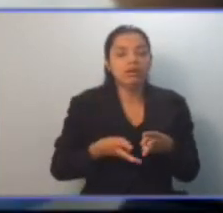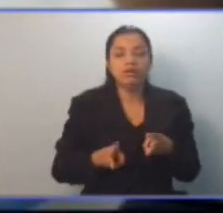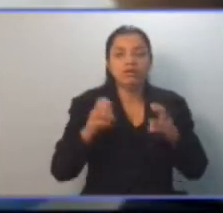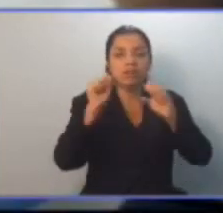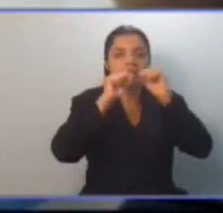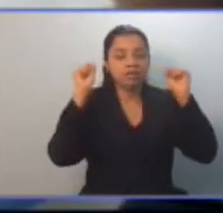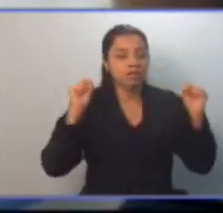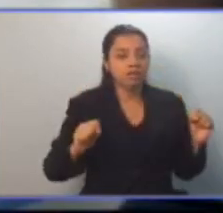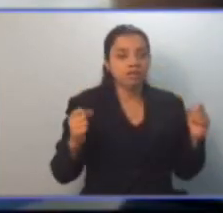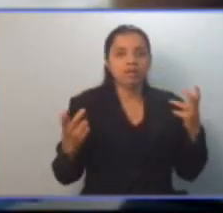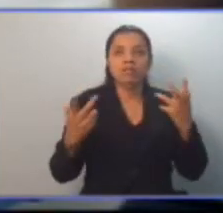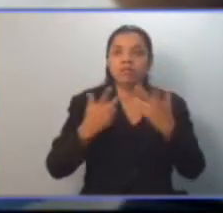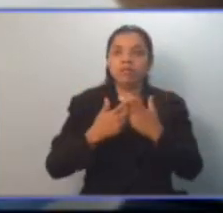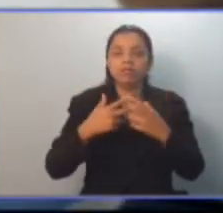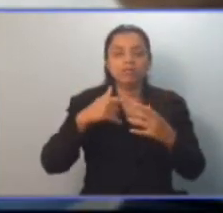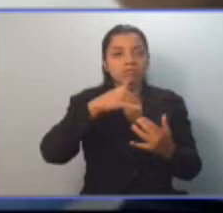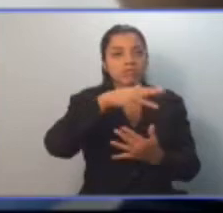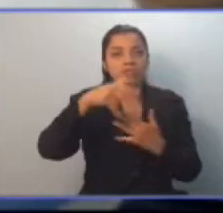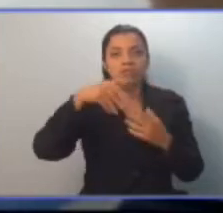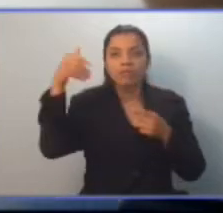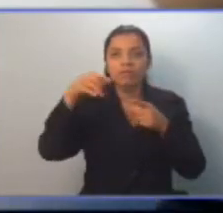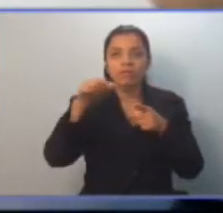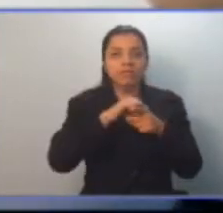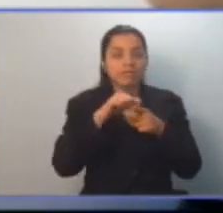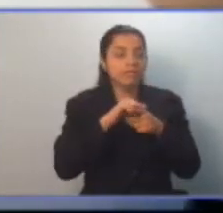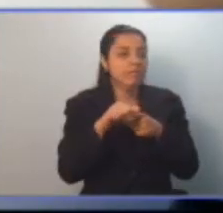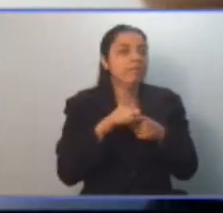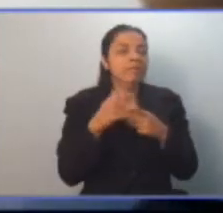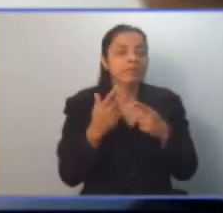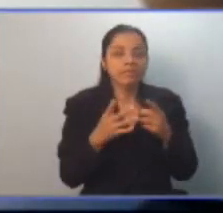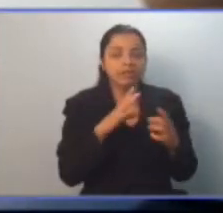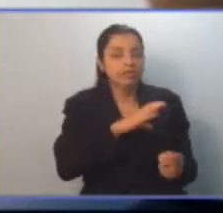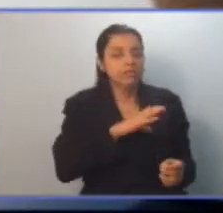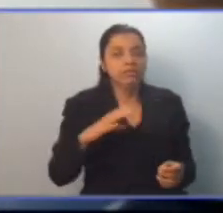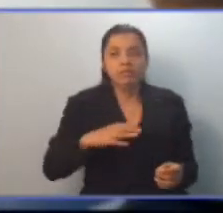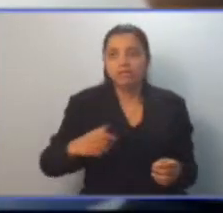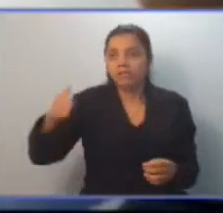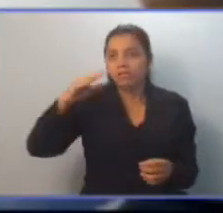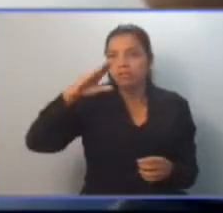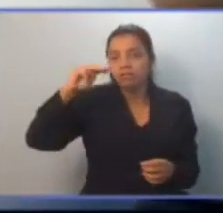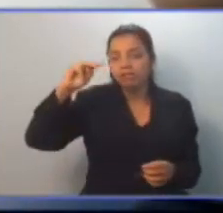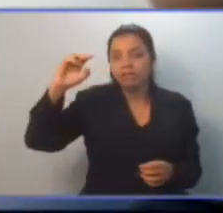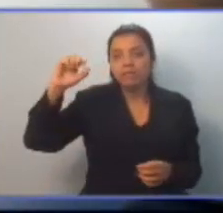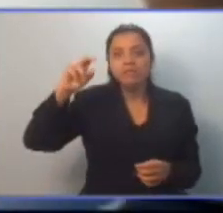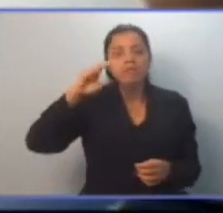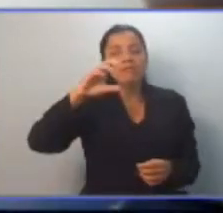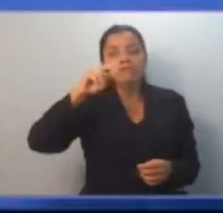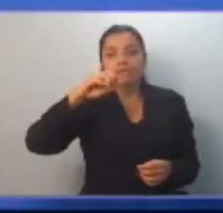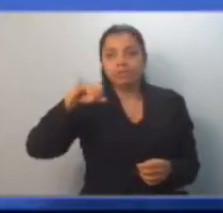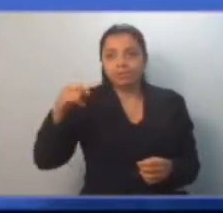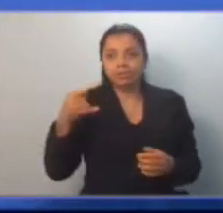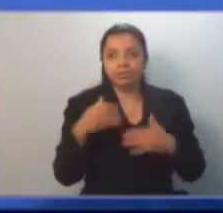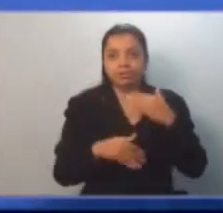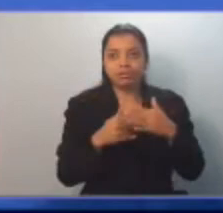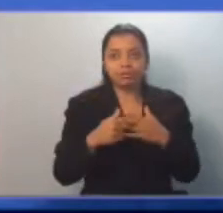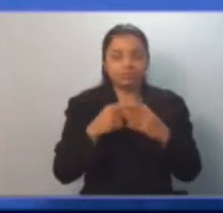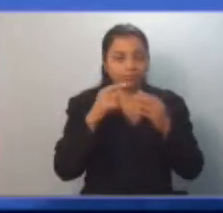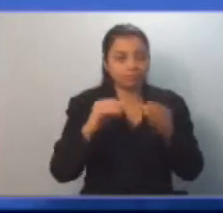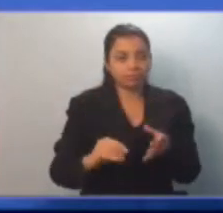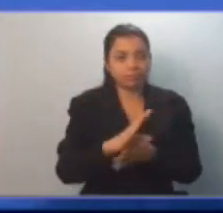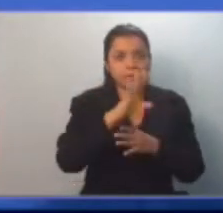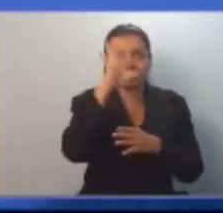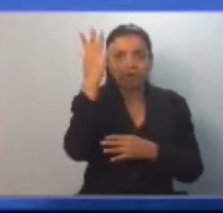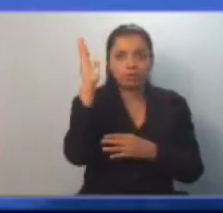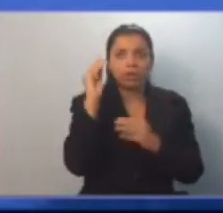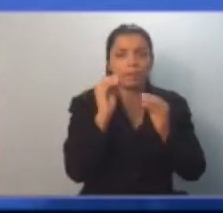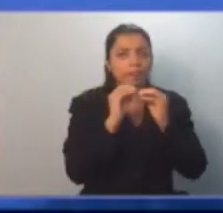sistema interactivo de capacitación virtual que ya se está dando según el Consejo Nacional de Judicatura, en donde hay una parte virtual y la otra parte